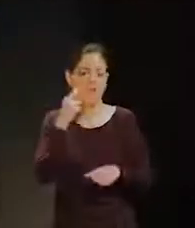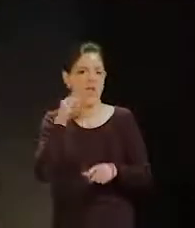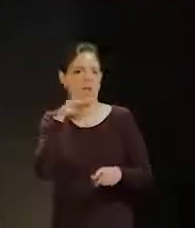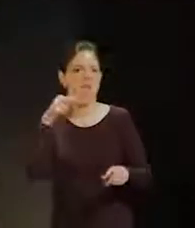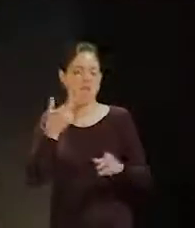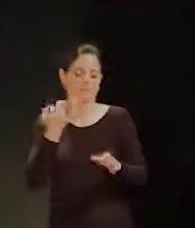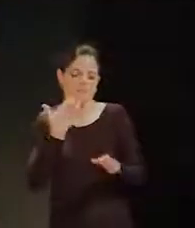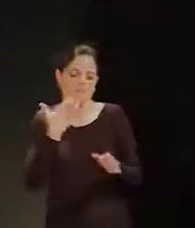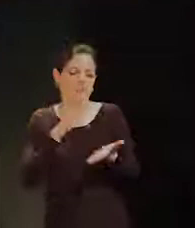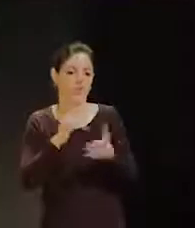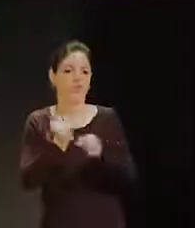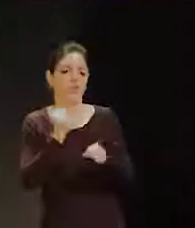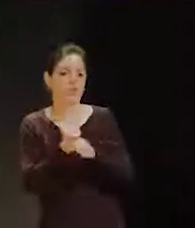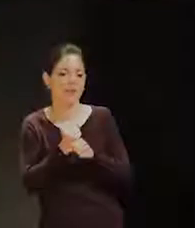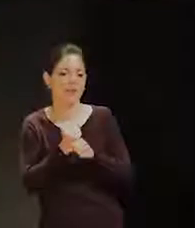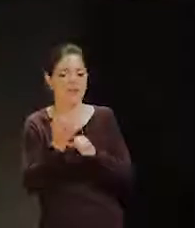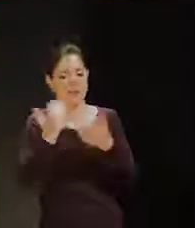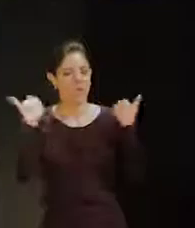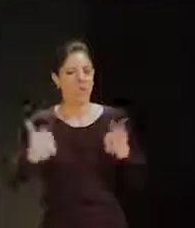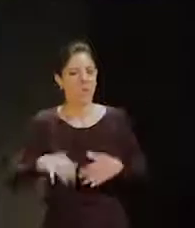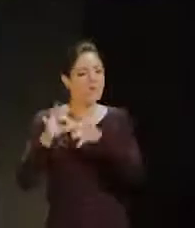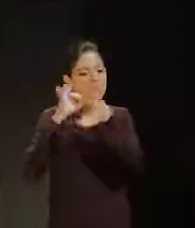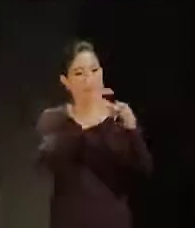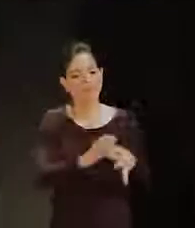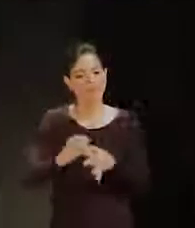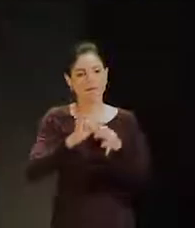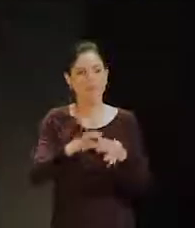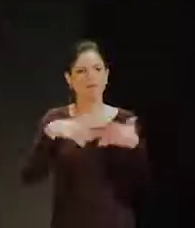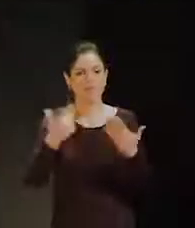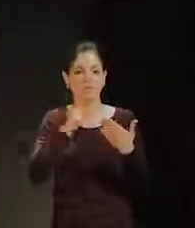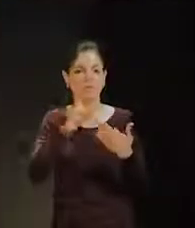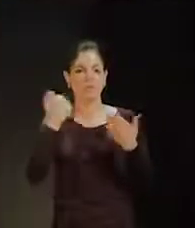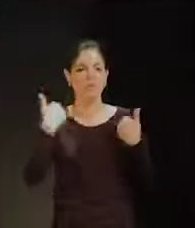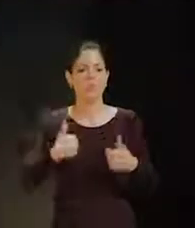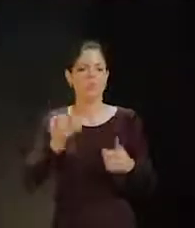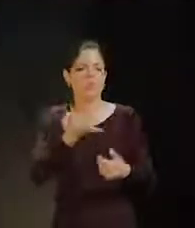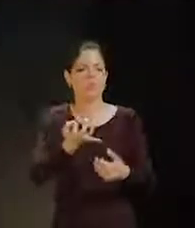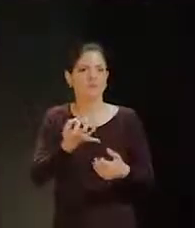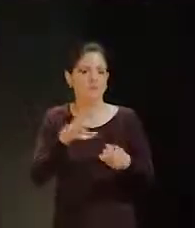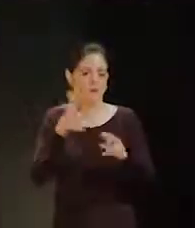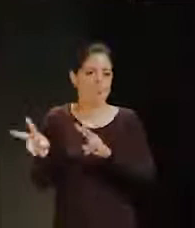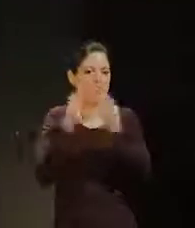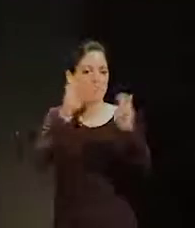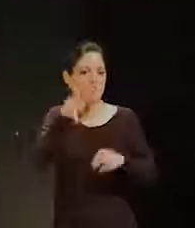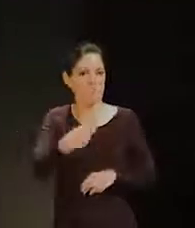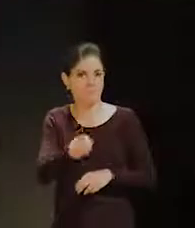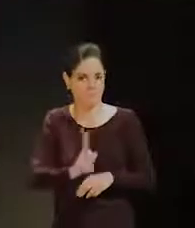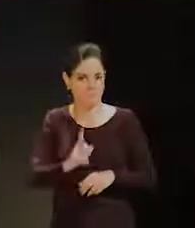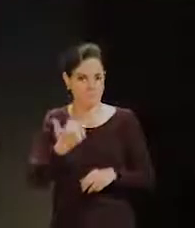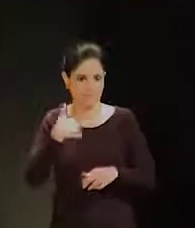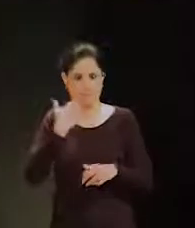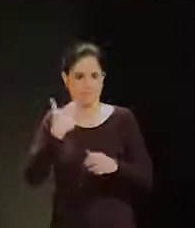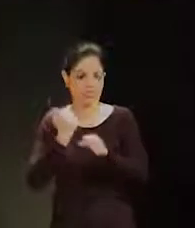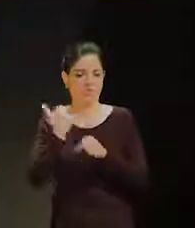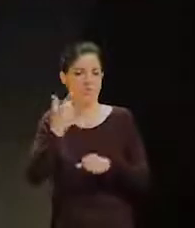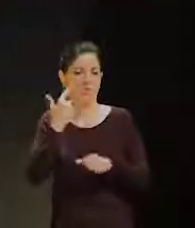Bersani trabaja con la vicinanza del cuerpo, Chiara Bersani tiene questo cuerpo qui que no es tan nuevo ahora porque lo voy a mirar da 10 años,